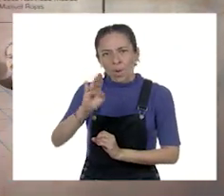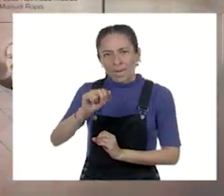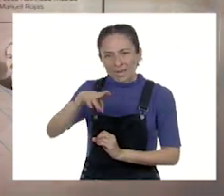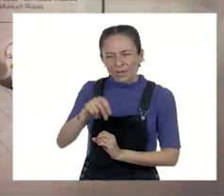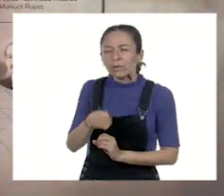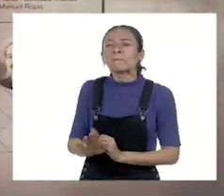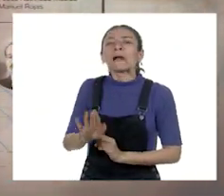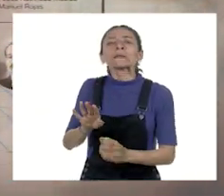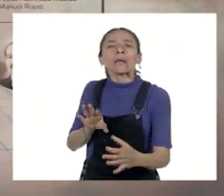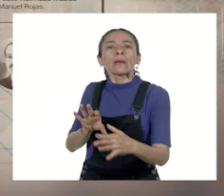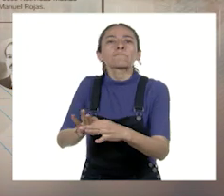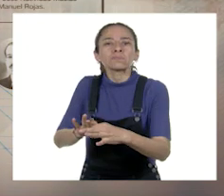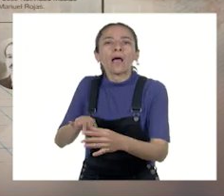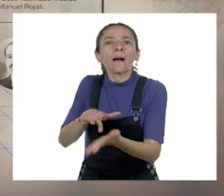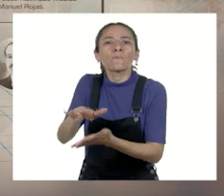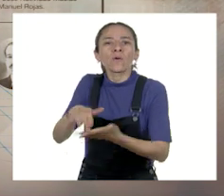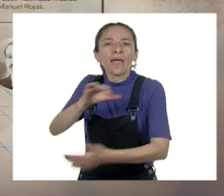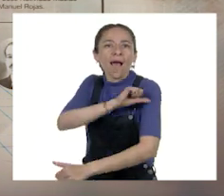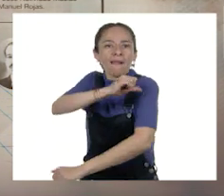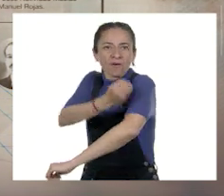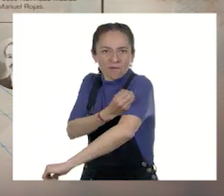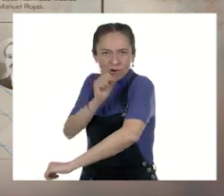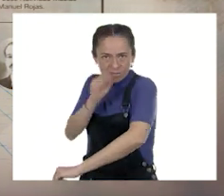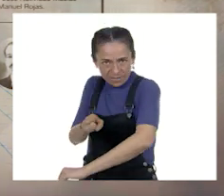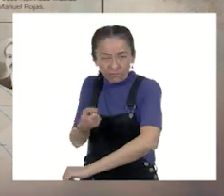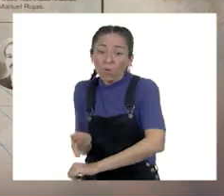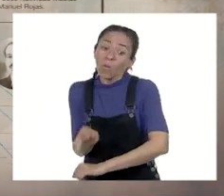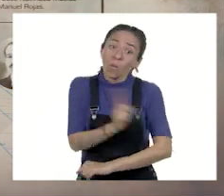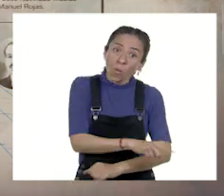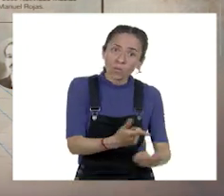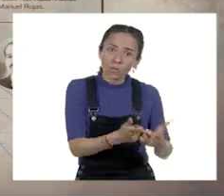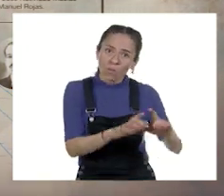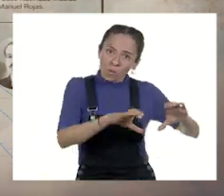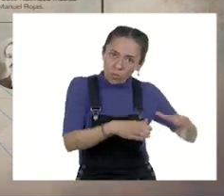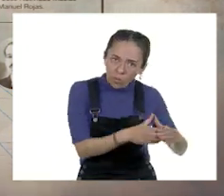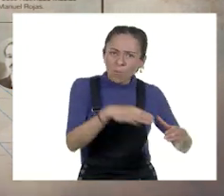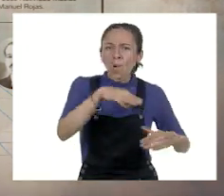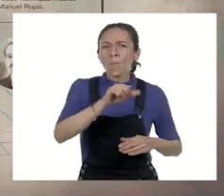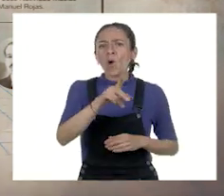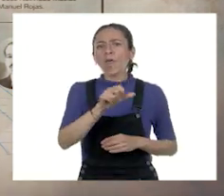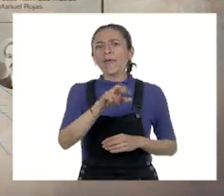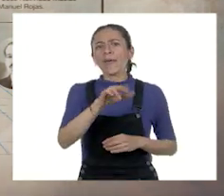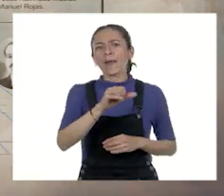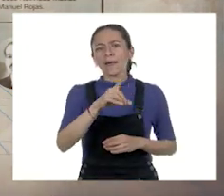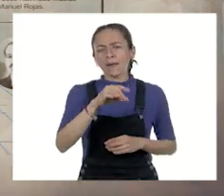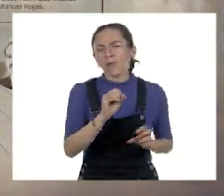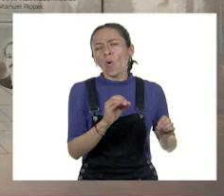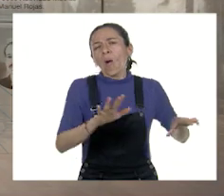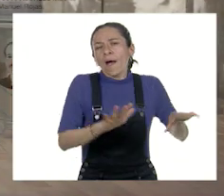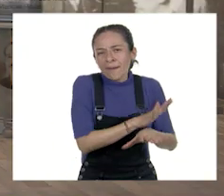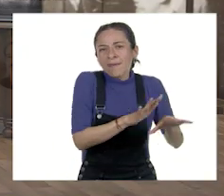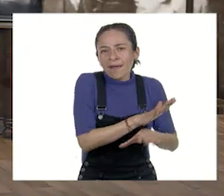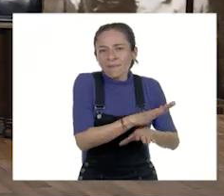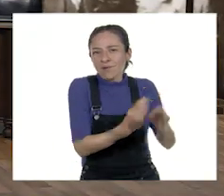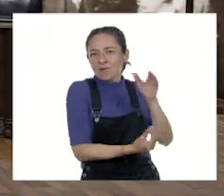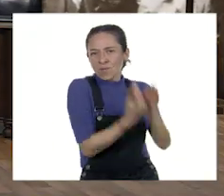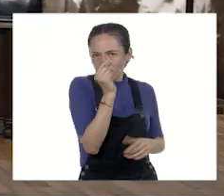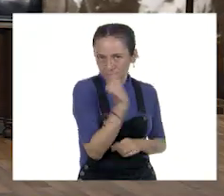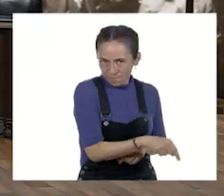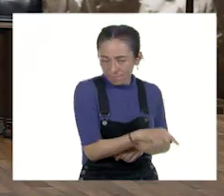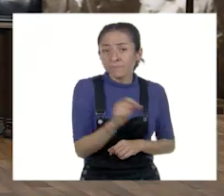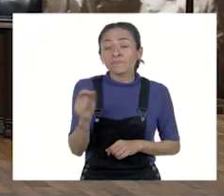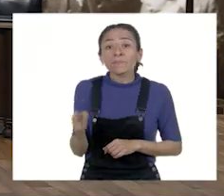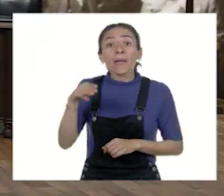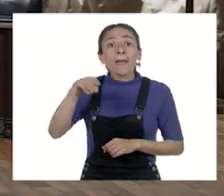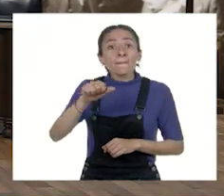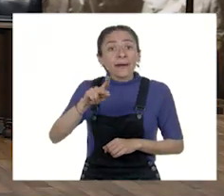general Álvaro Obregón. El otro grupo era el de los moderados o renovadores. Después de que Martínez de Escobar los